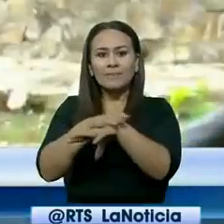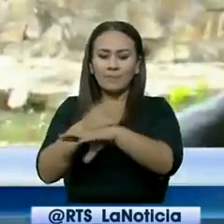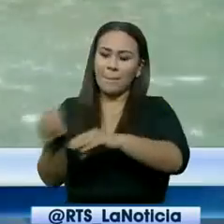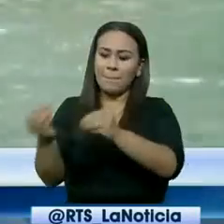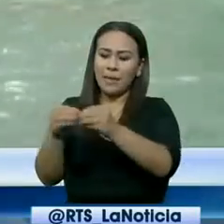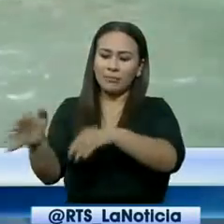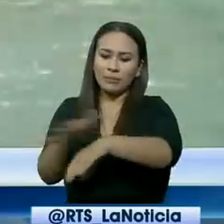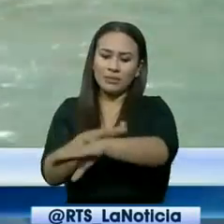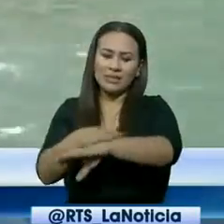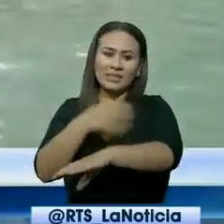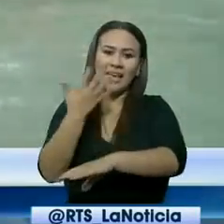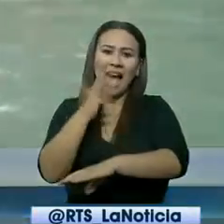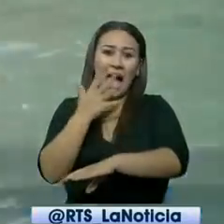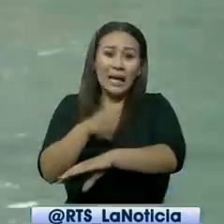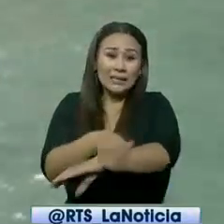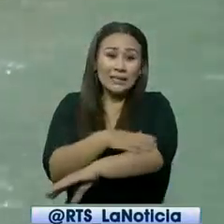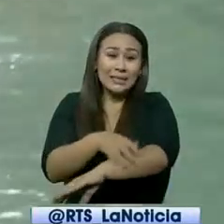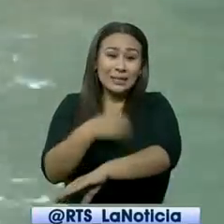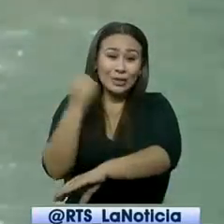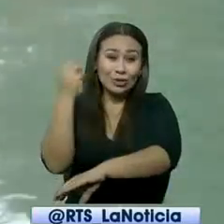ardor.